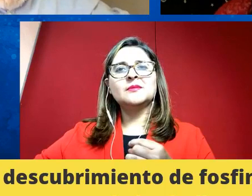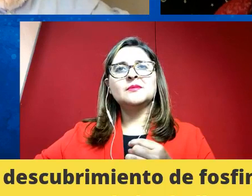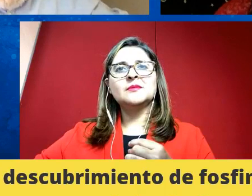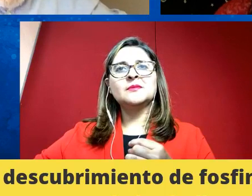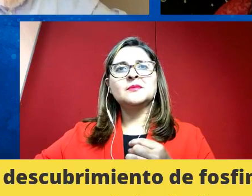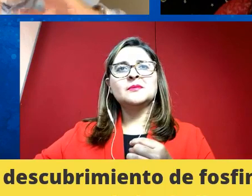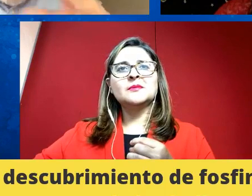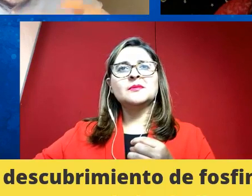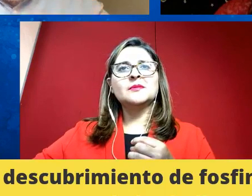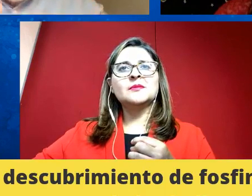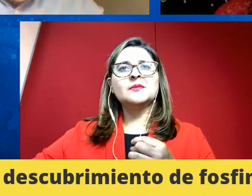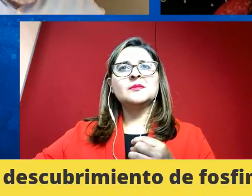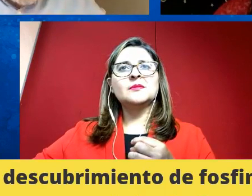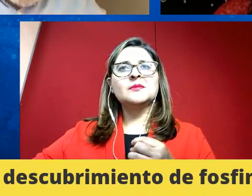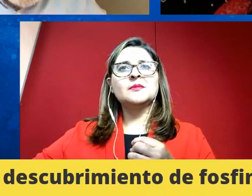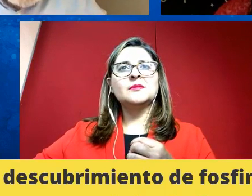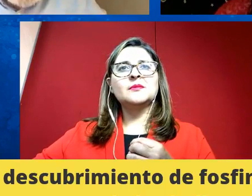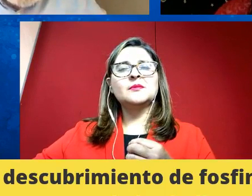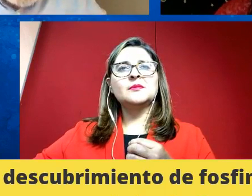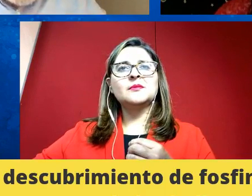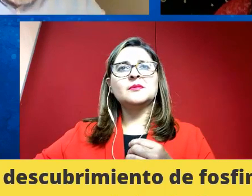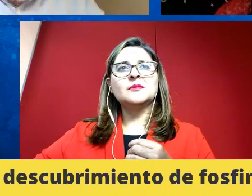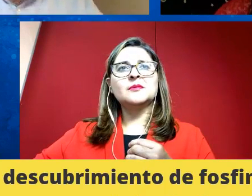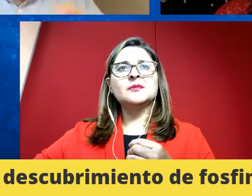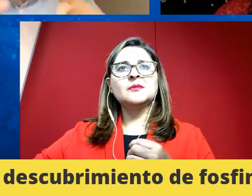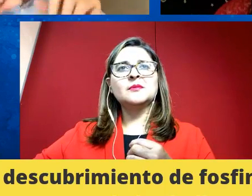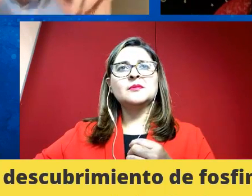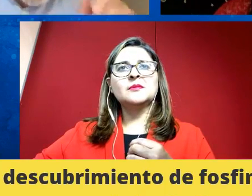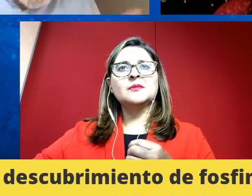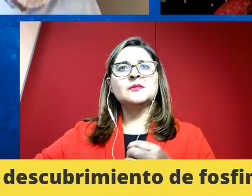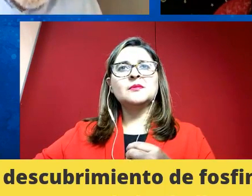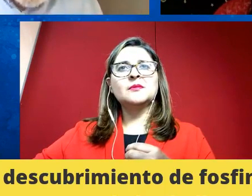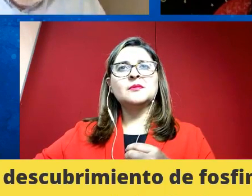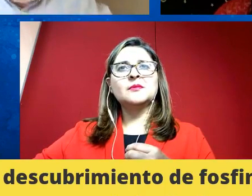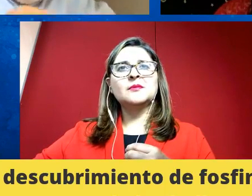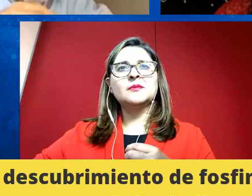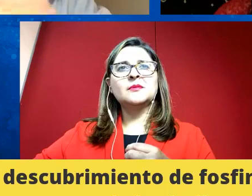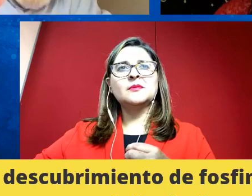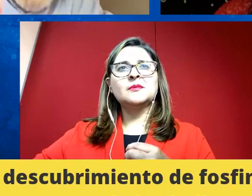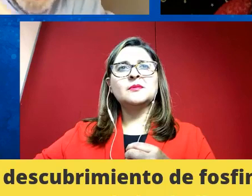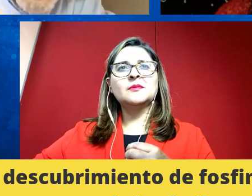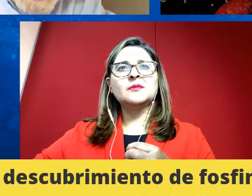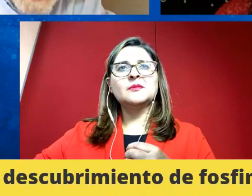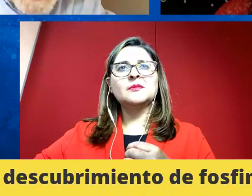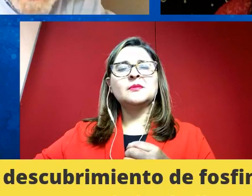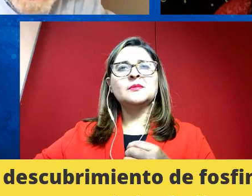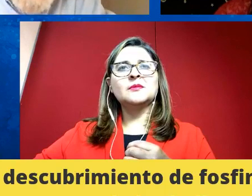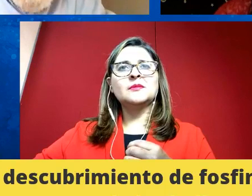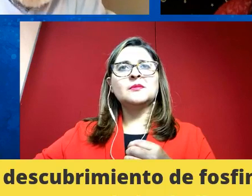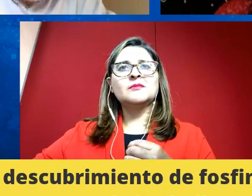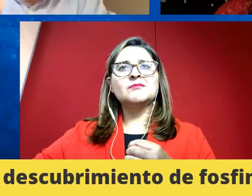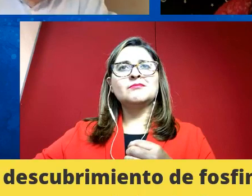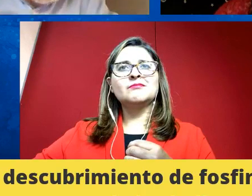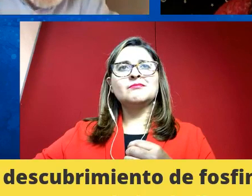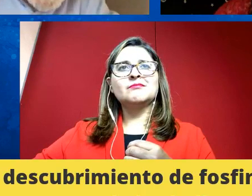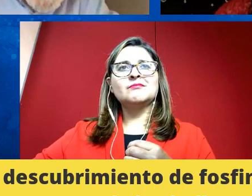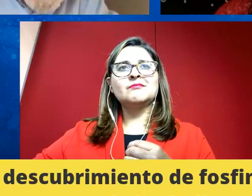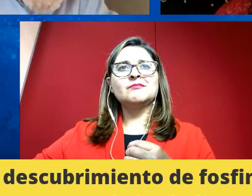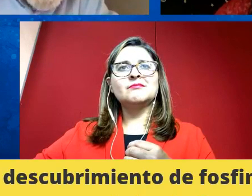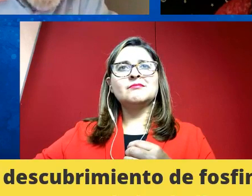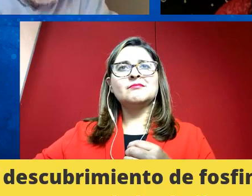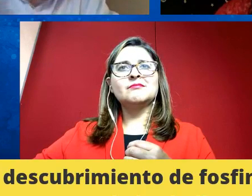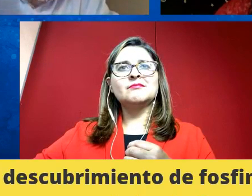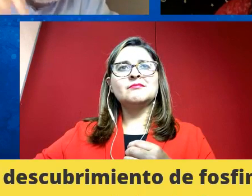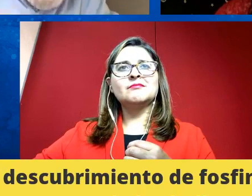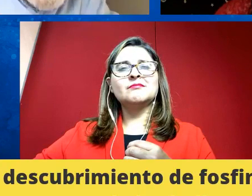contenga. Sin atmósfera no hay líquido. Entonces, si no hay atmósfera, significa que el planeta no puede tener vida. Si hay